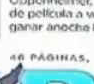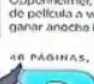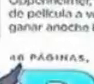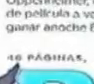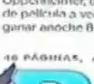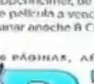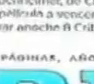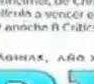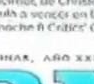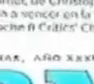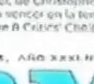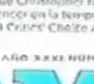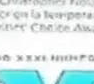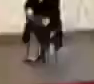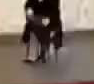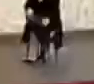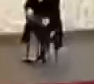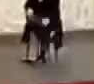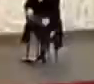Vamos a